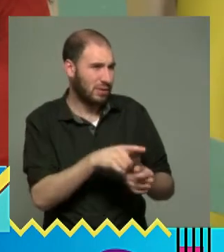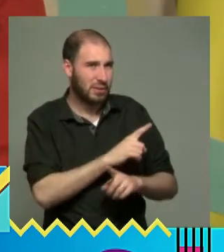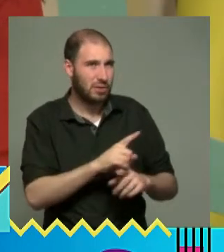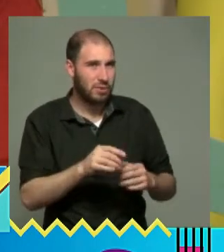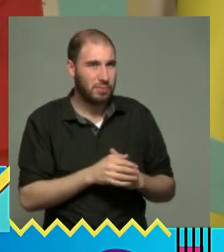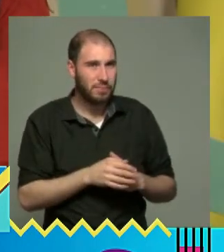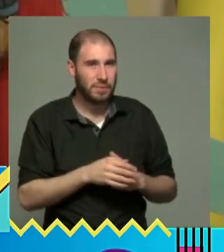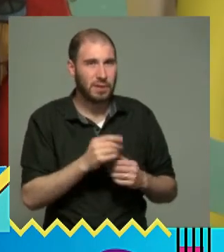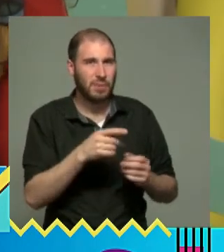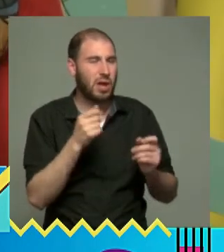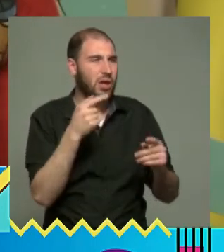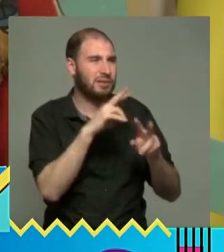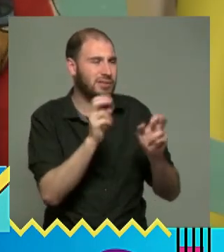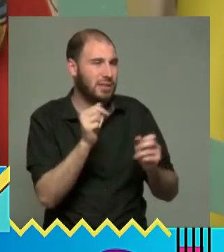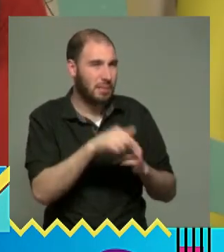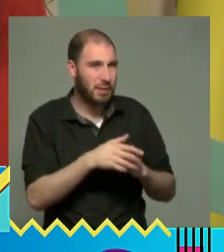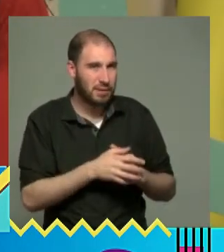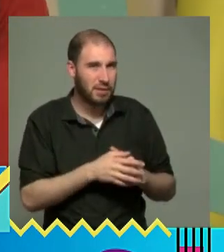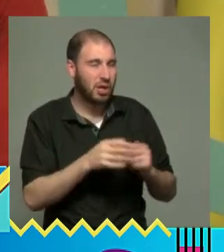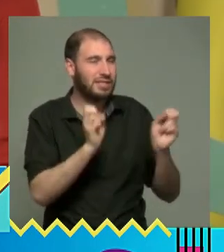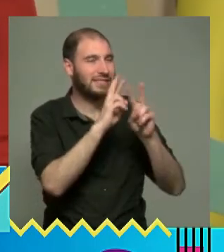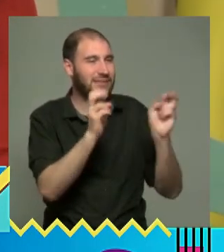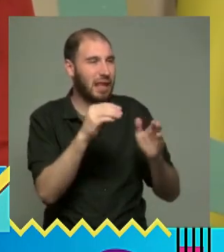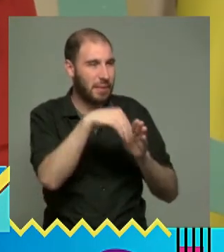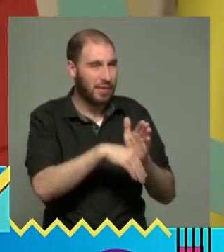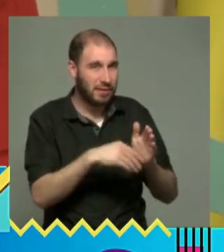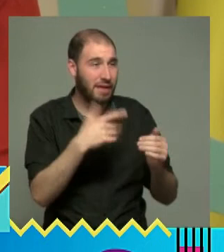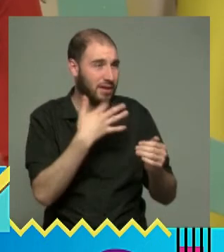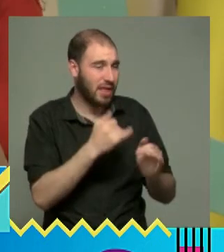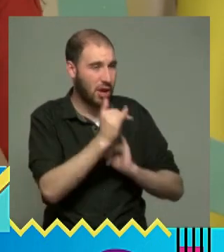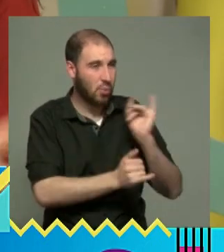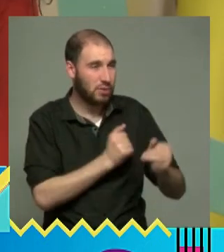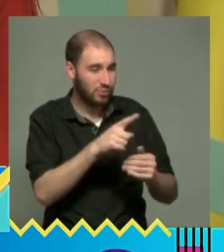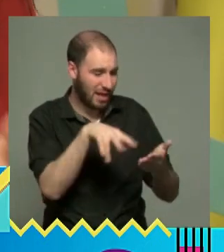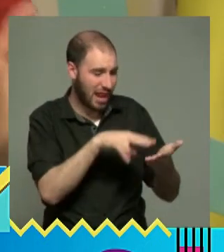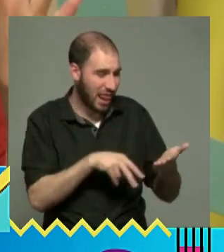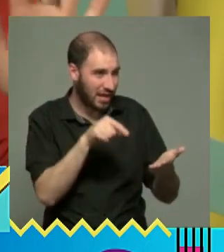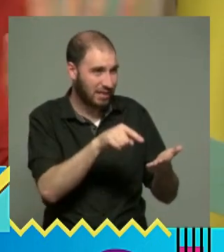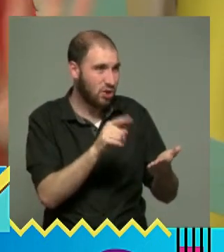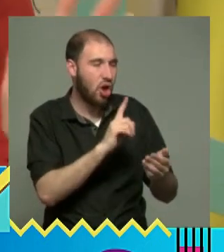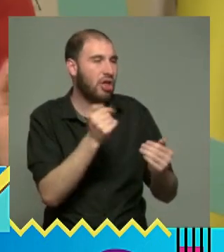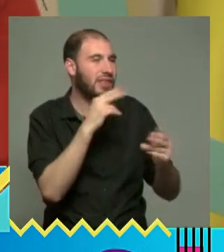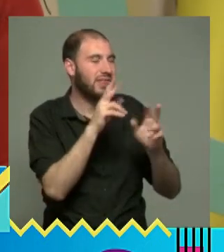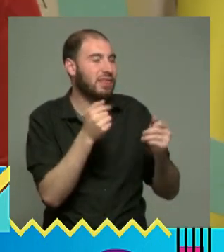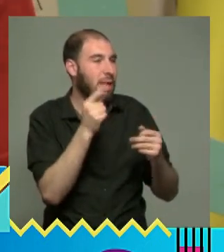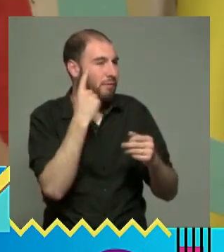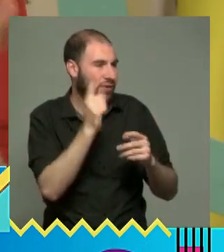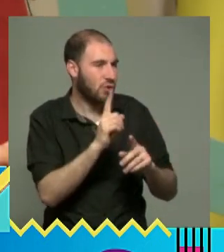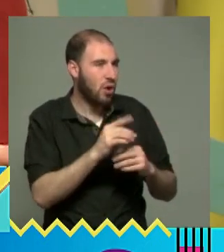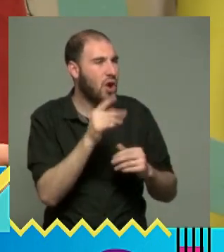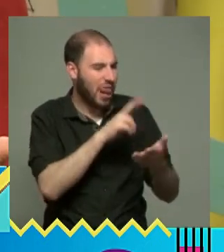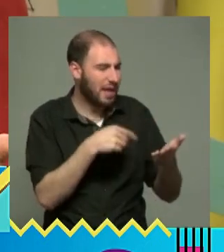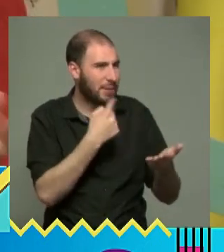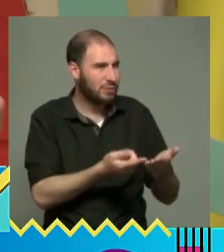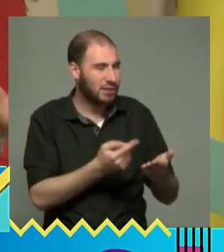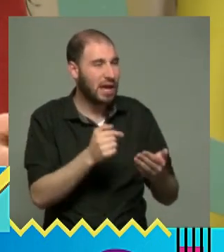porque está no diciendo los de contenidos- llevar- no ofendan, pues no te estamos Los ofendiendo. contenidos No, estamos están diciendo una adaptados. realidad, si lo han leído. No A estamos ver, hablando de algo a ver, ofensivo, estamos vos hablando de si lo han tenés que- leído. esa